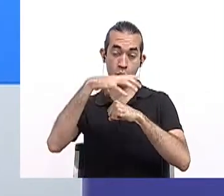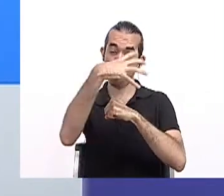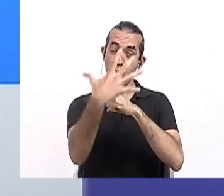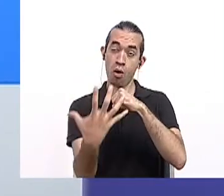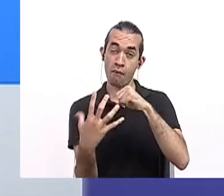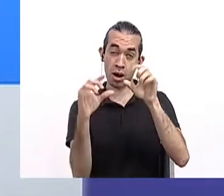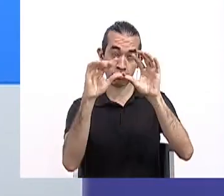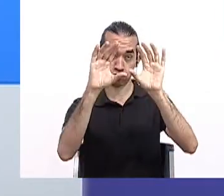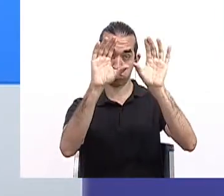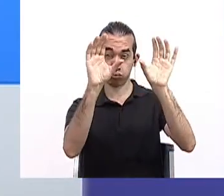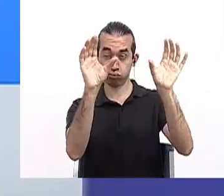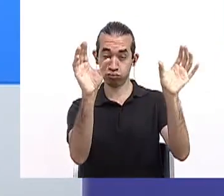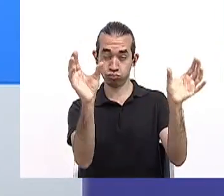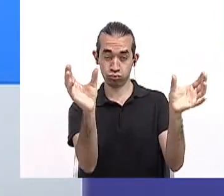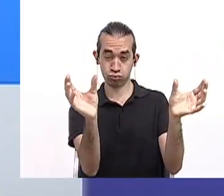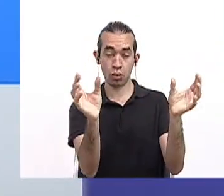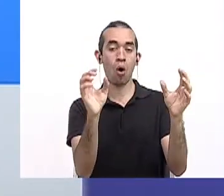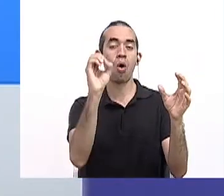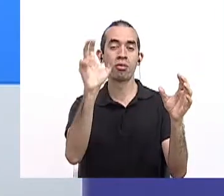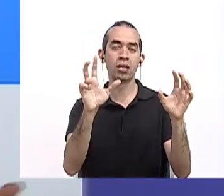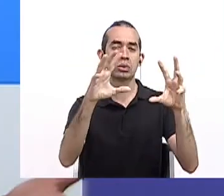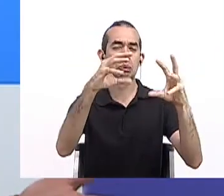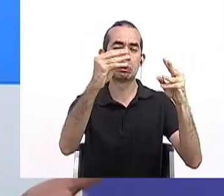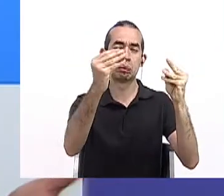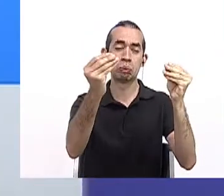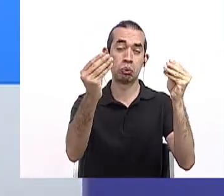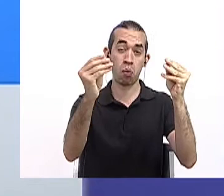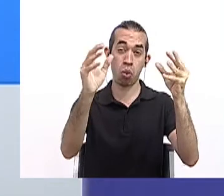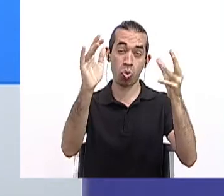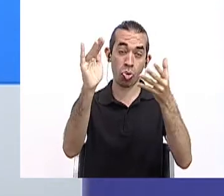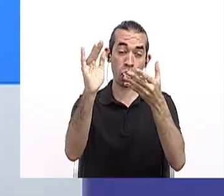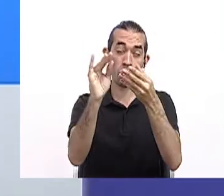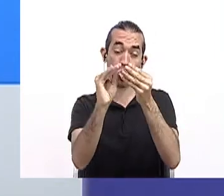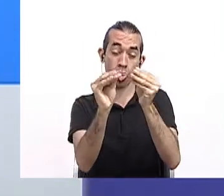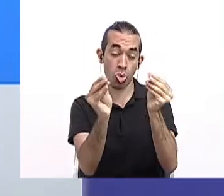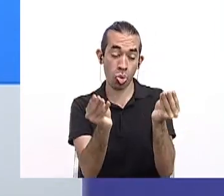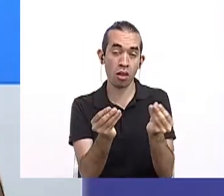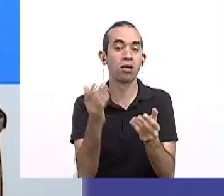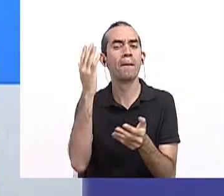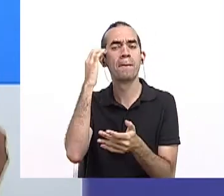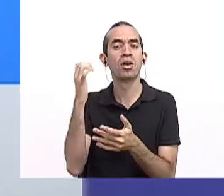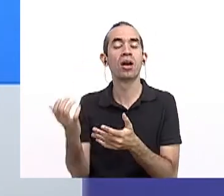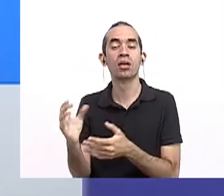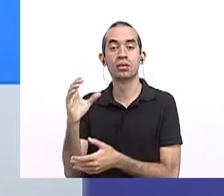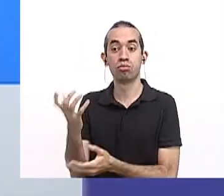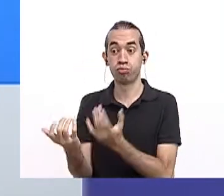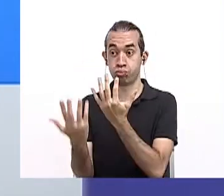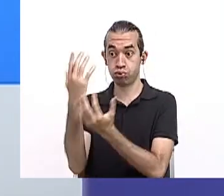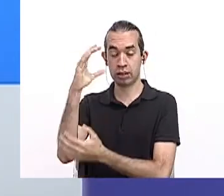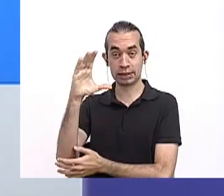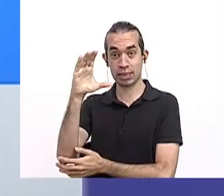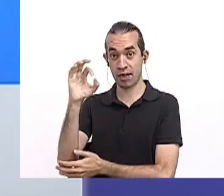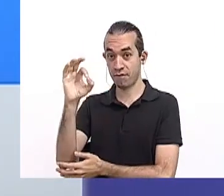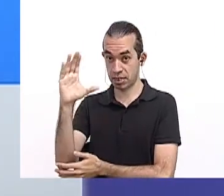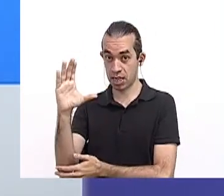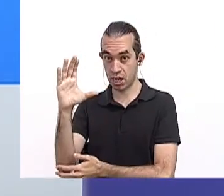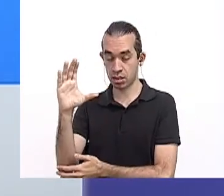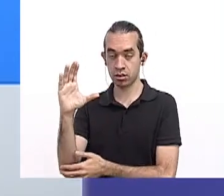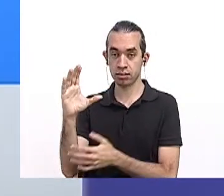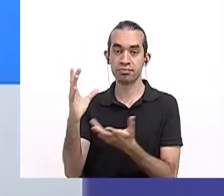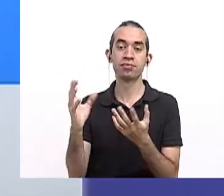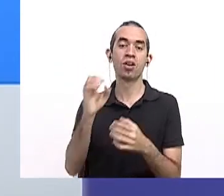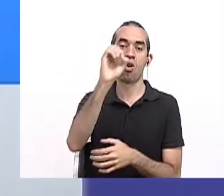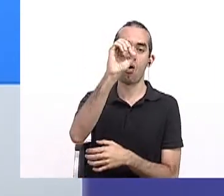precisamente producto de todas las sustancias que emitimos clorofluorocarbonos que se encargan de descomponer la